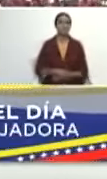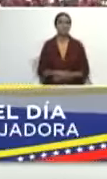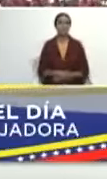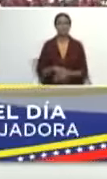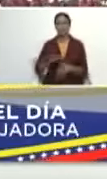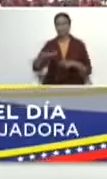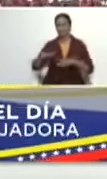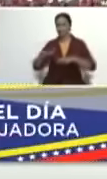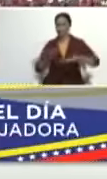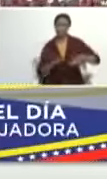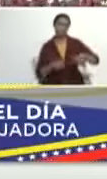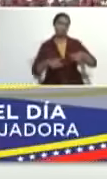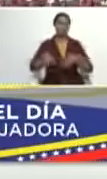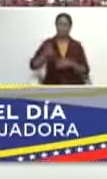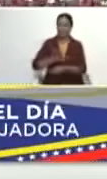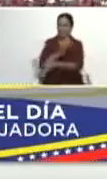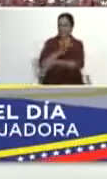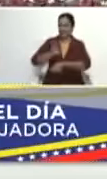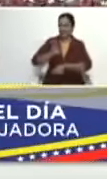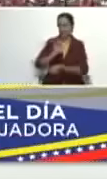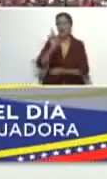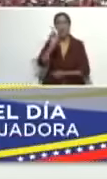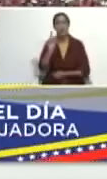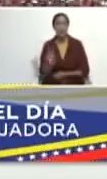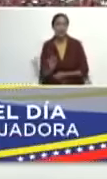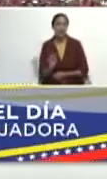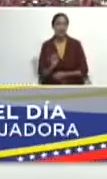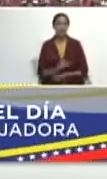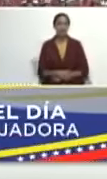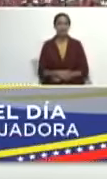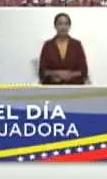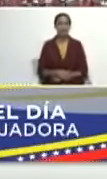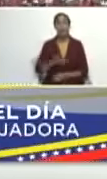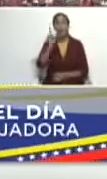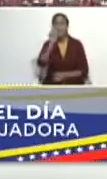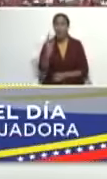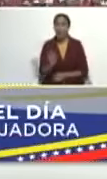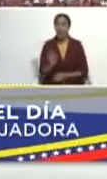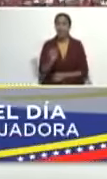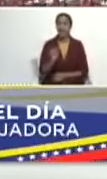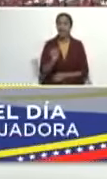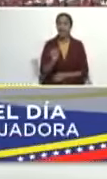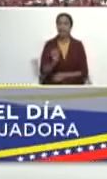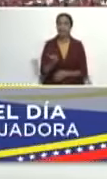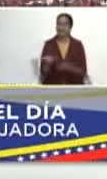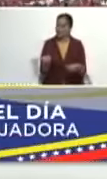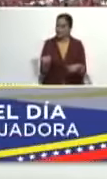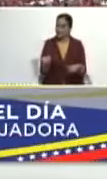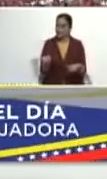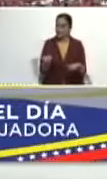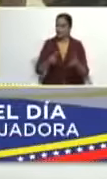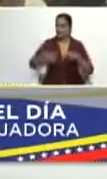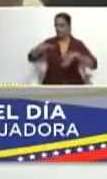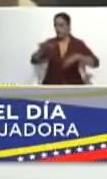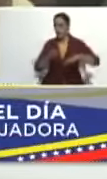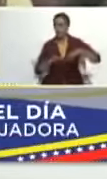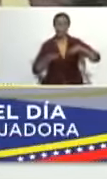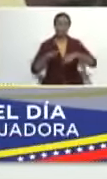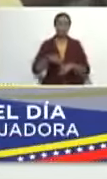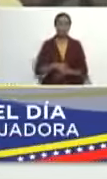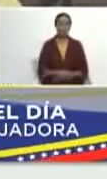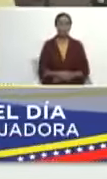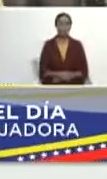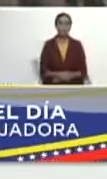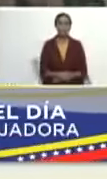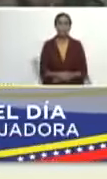La la la la la la la la la la la la la. Guayana, no llega Guayana. Es